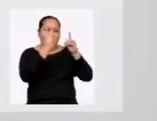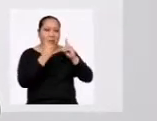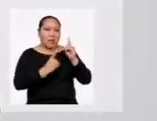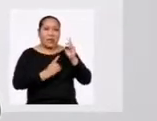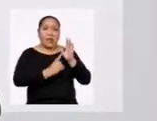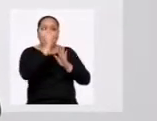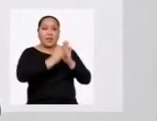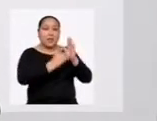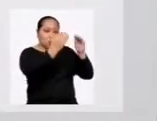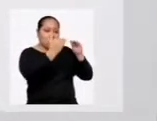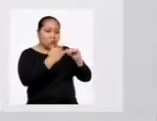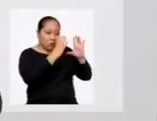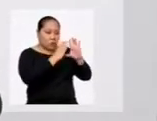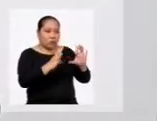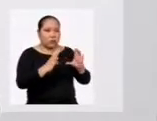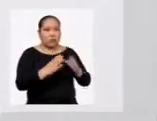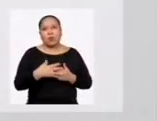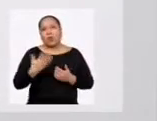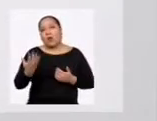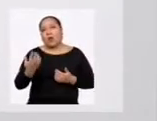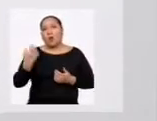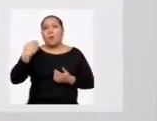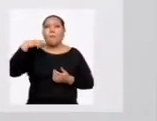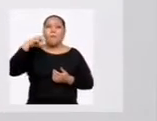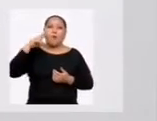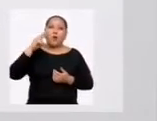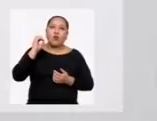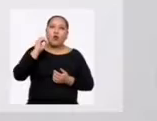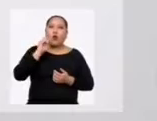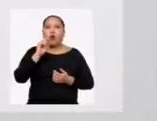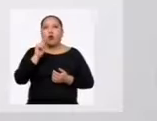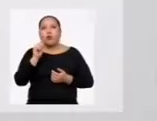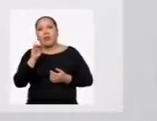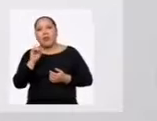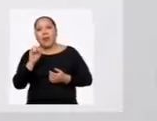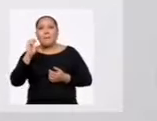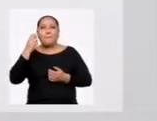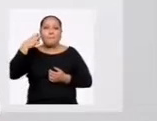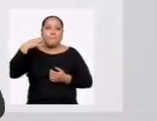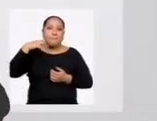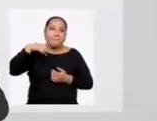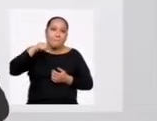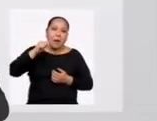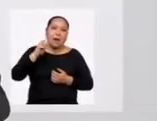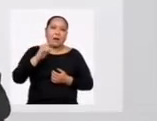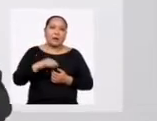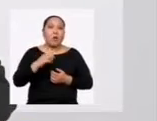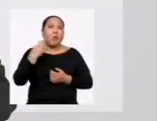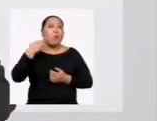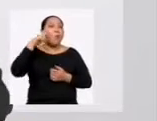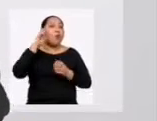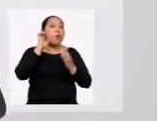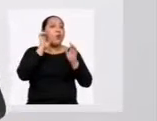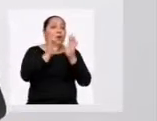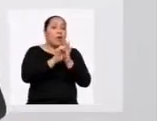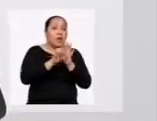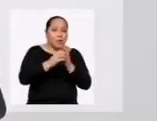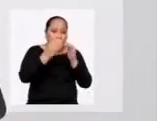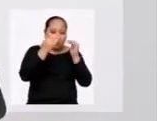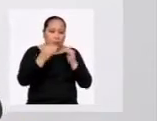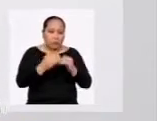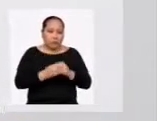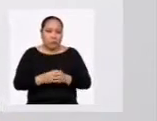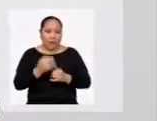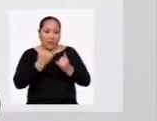usar conectores como por otra parte o por ejemplo. En el párrafo final, en el de las